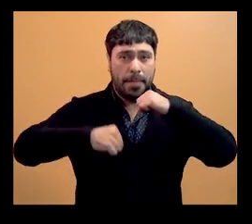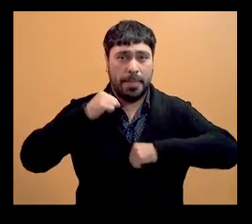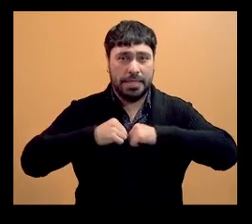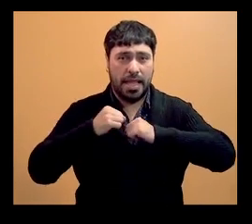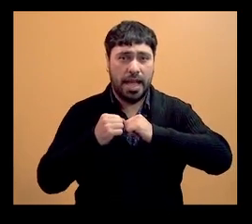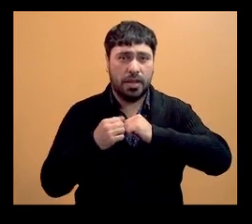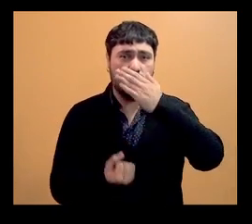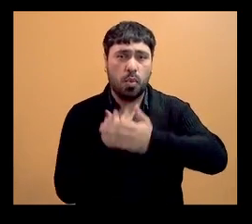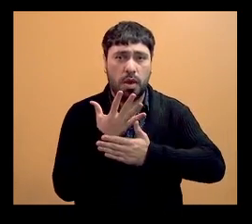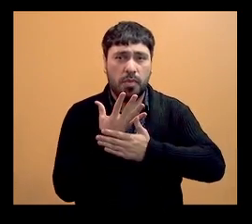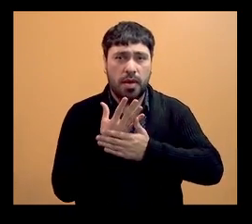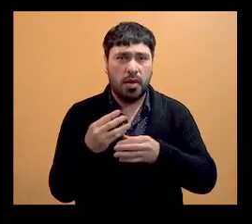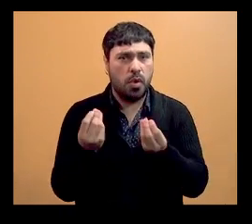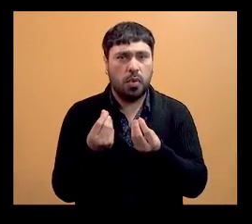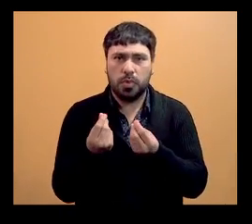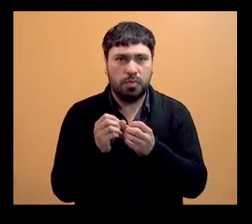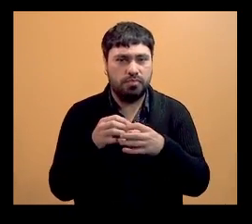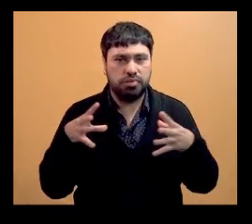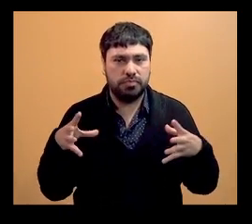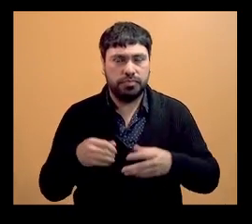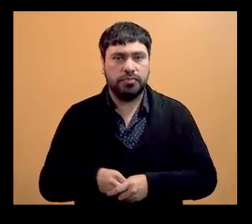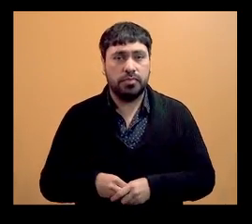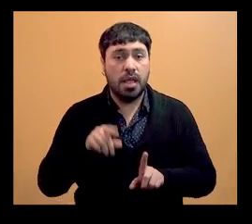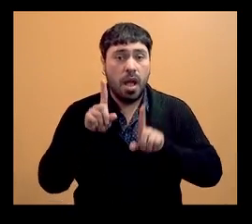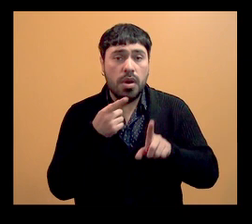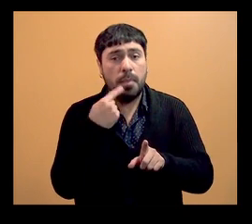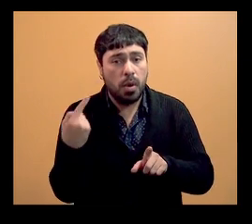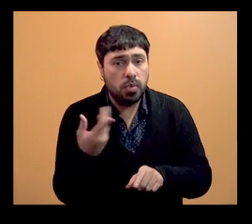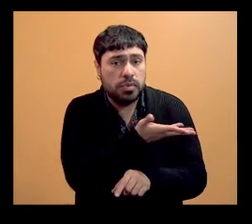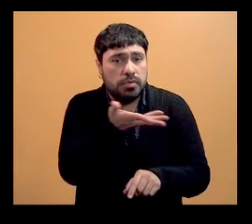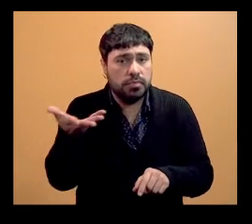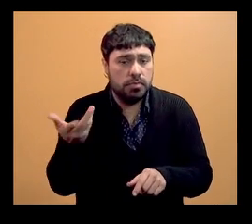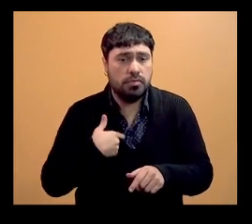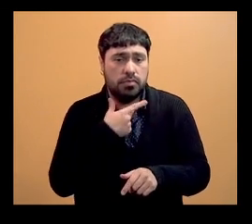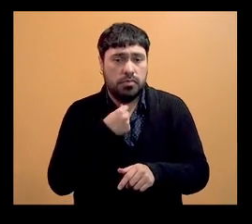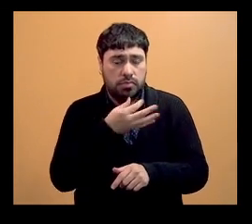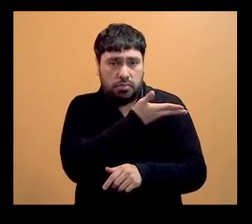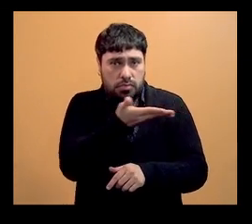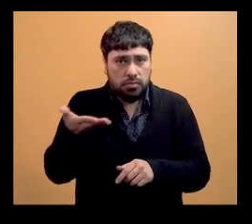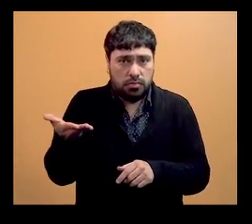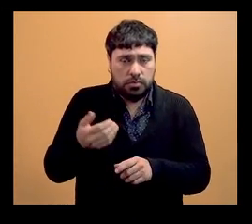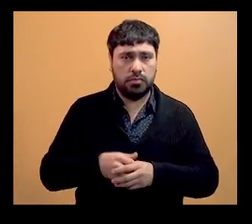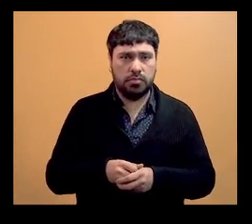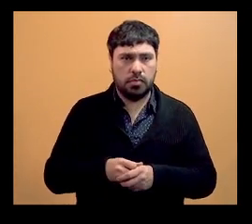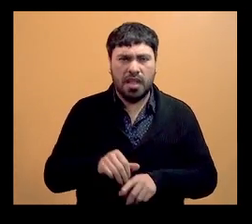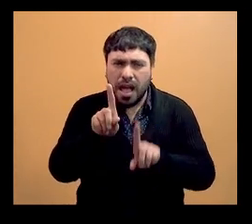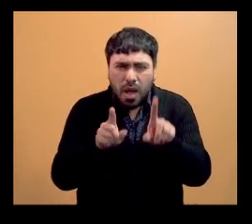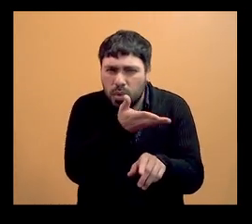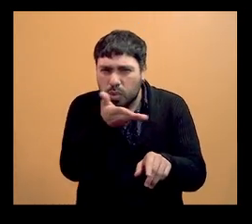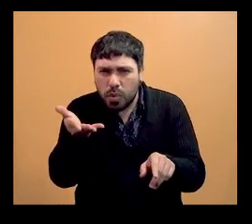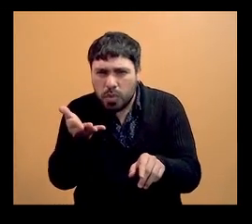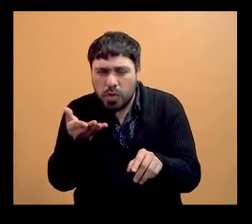de esto. Un par de preguntas abiertas y no tan abiertas que quiero dejar a la pregunta que se pueden estar haciendo algunos, si